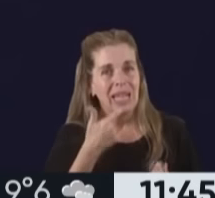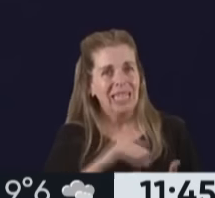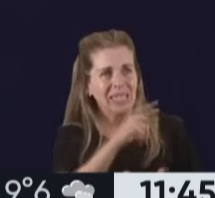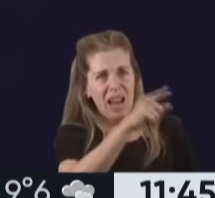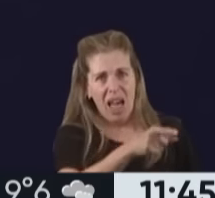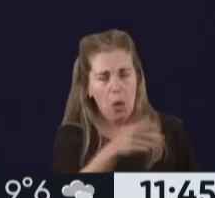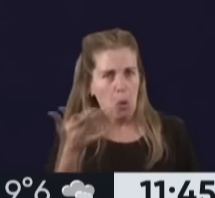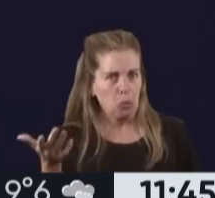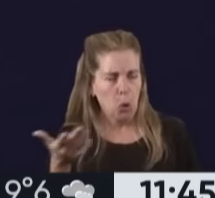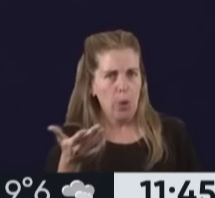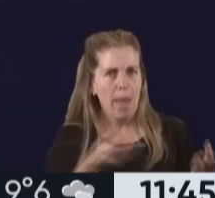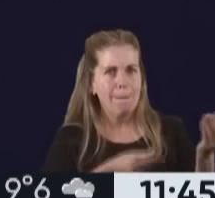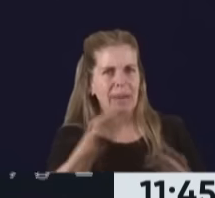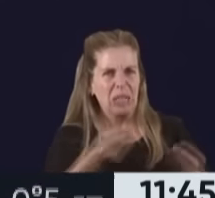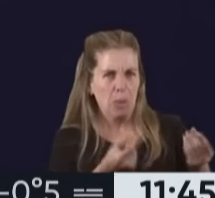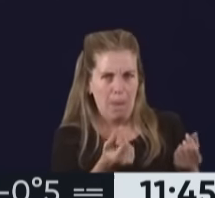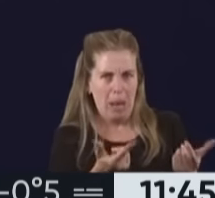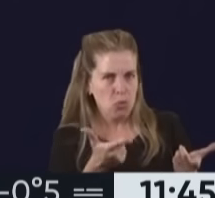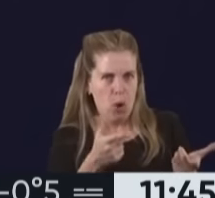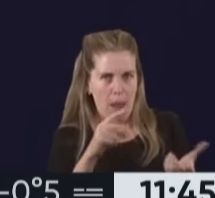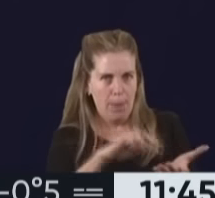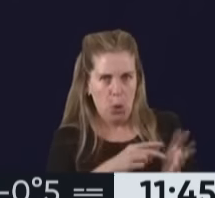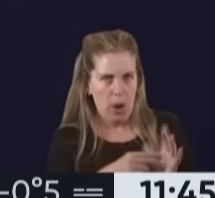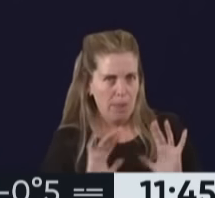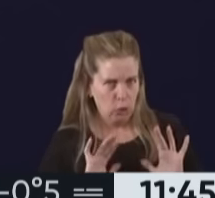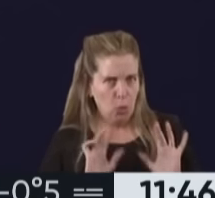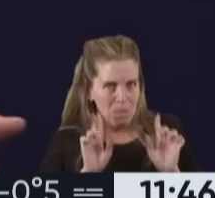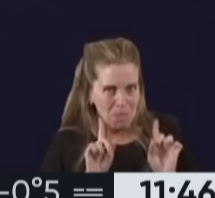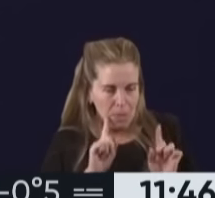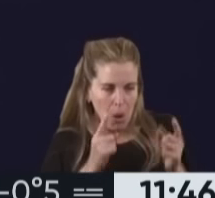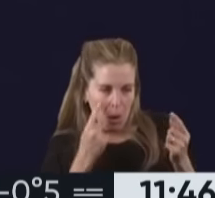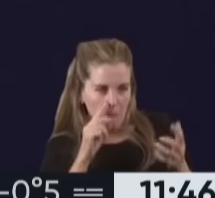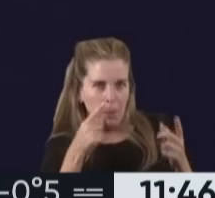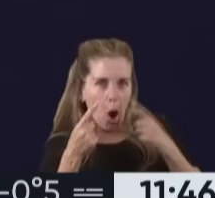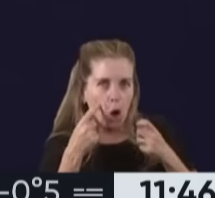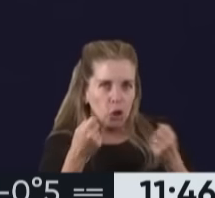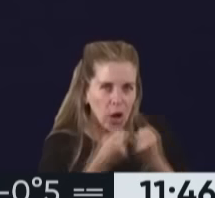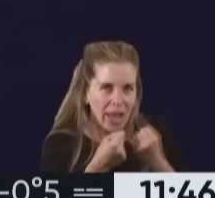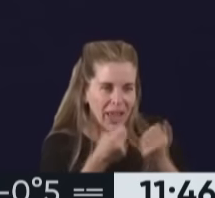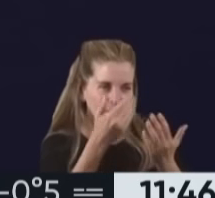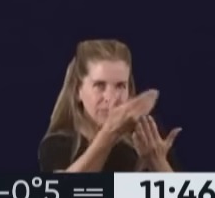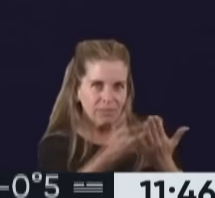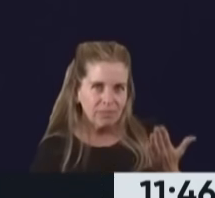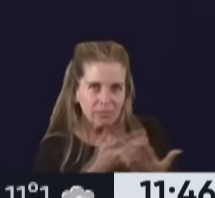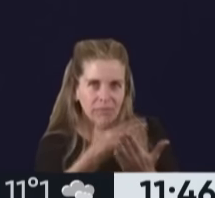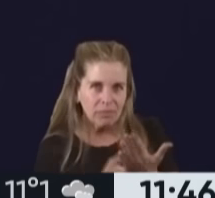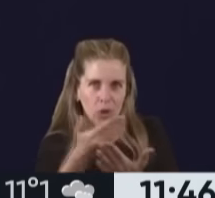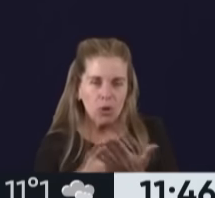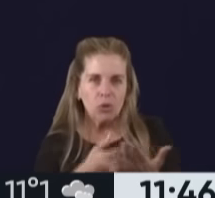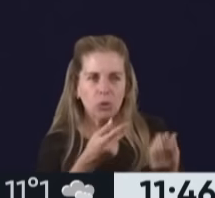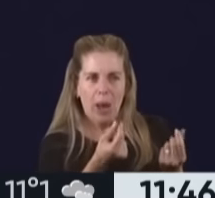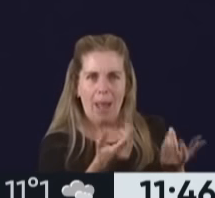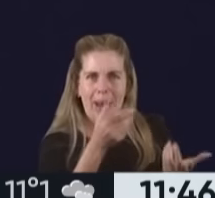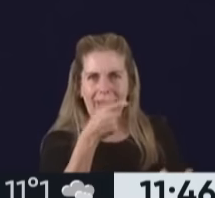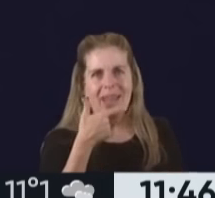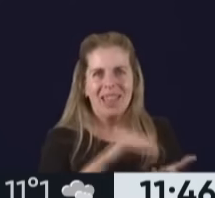hecho, personalmente revisé los montos ejecutados para quedarnos tranquilos que efectivamente no había nada que